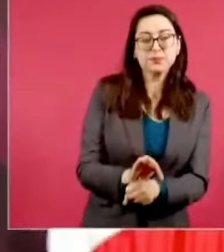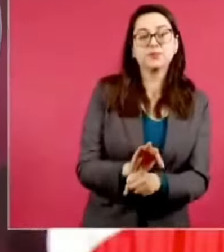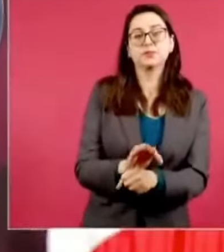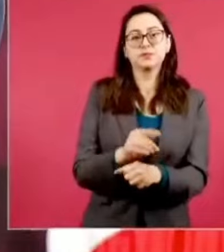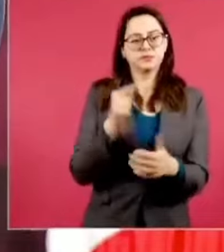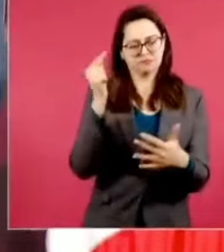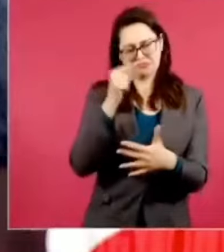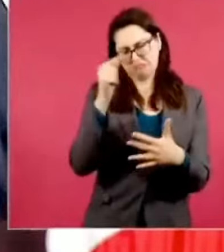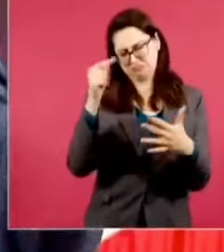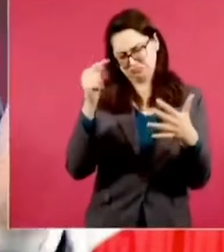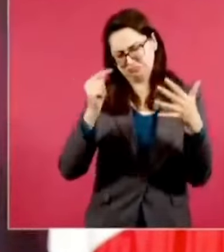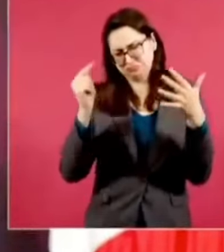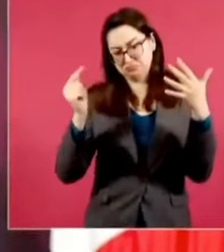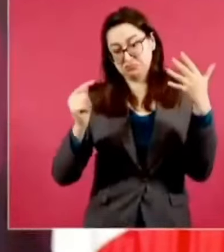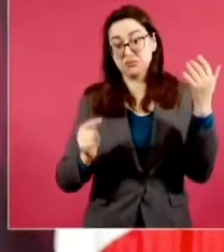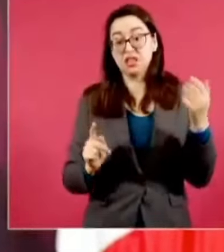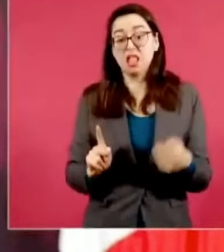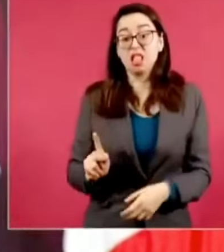etcétera, etcétera, etcétera,